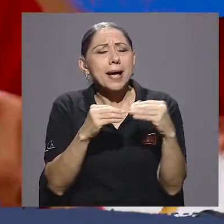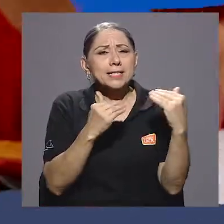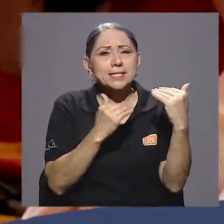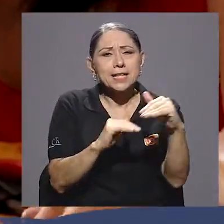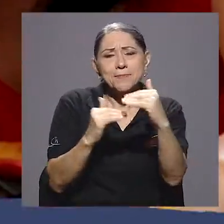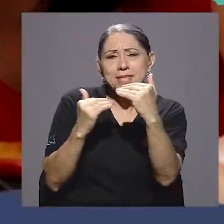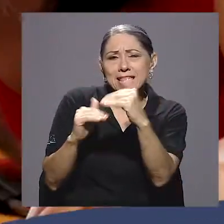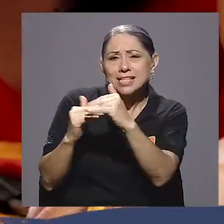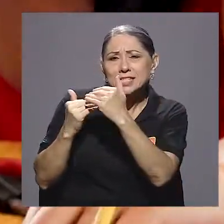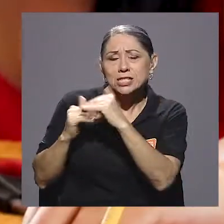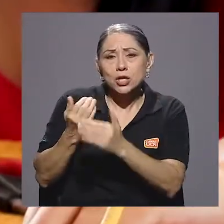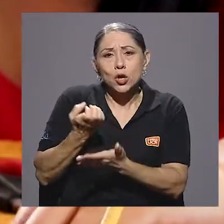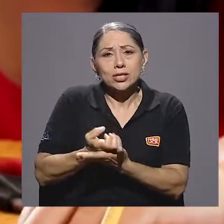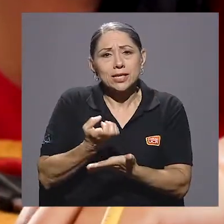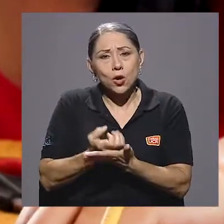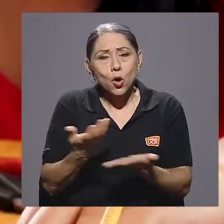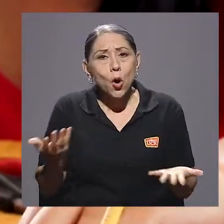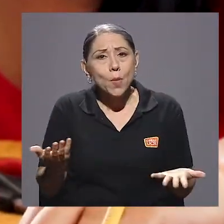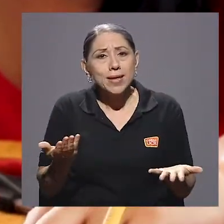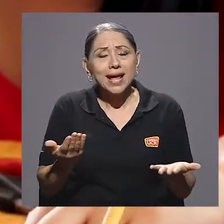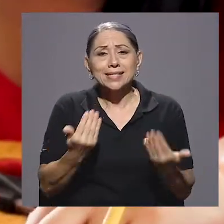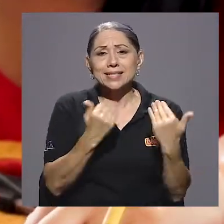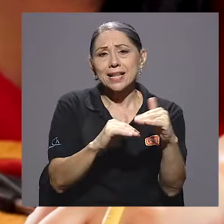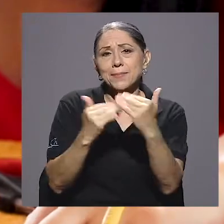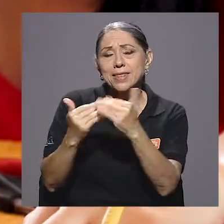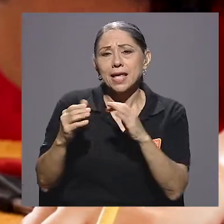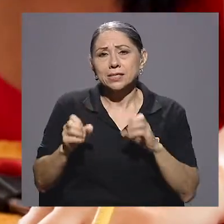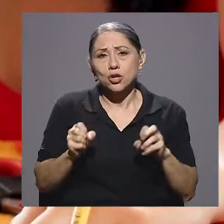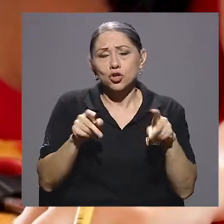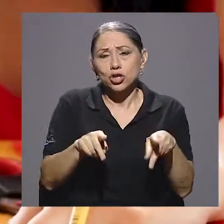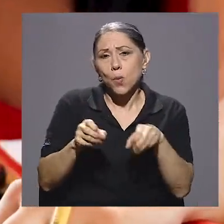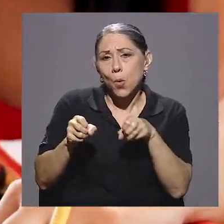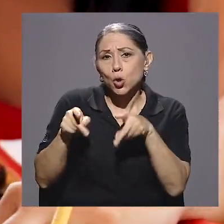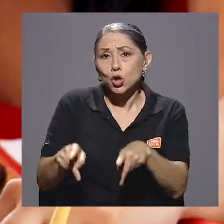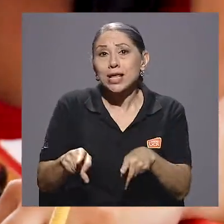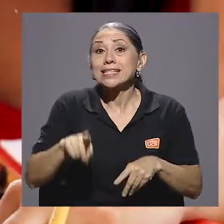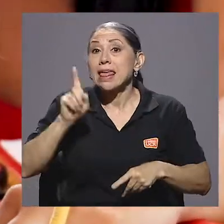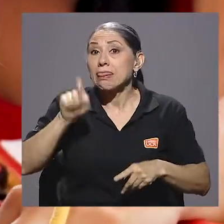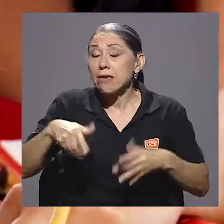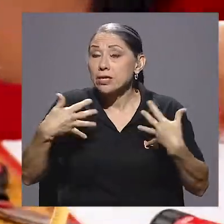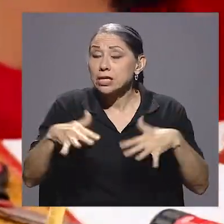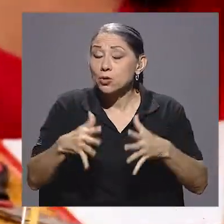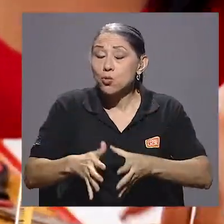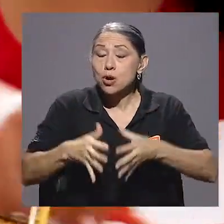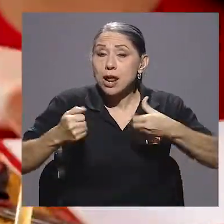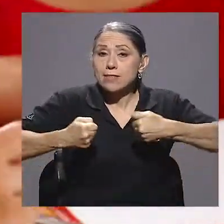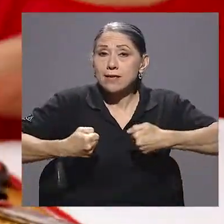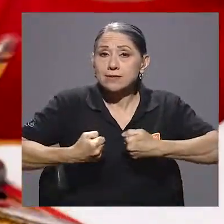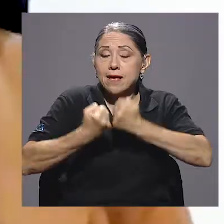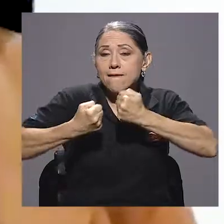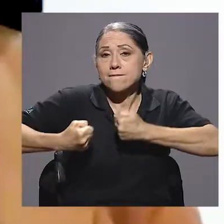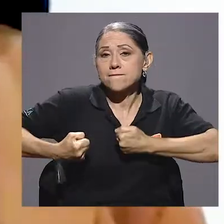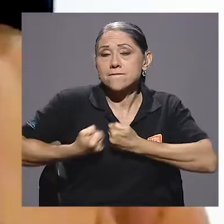más limitaciones económicas y de oportunidades. Debe ser un gran desafío el que están